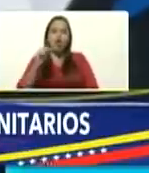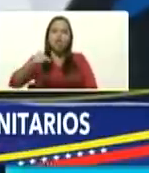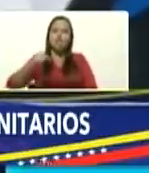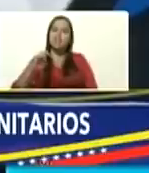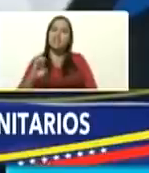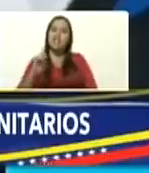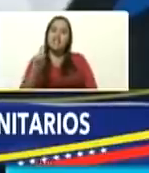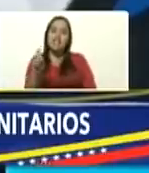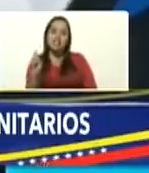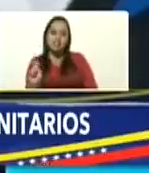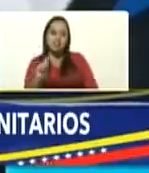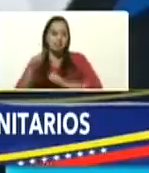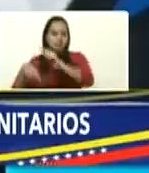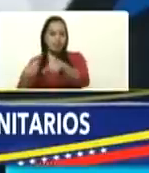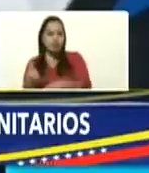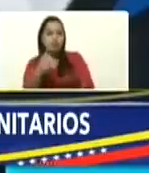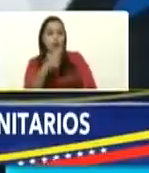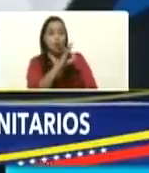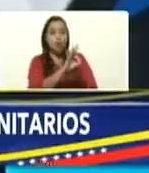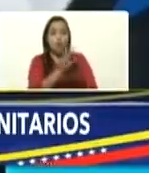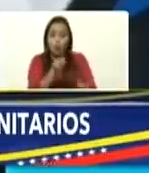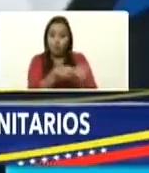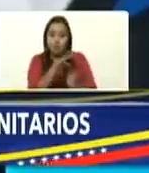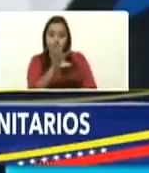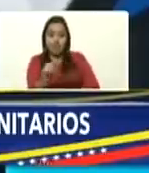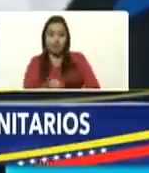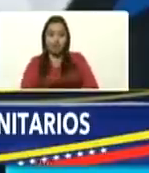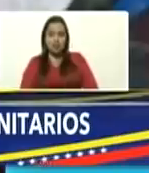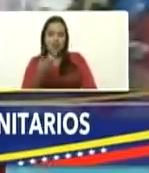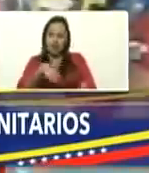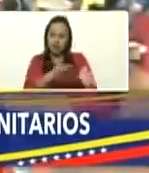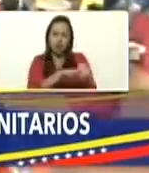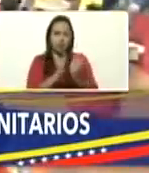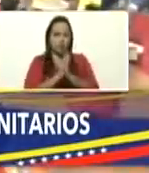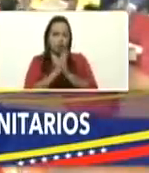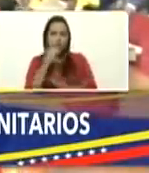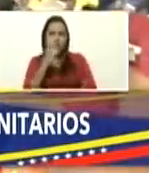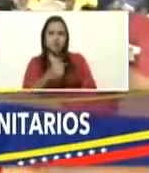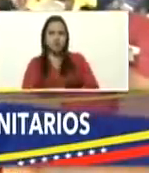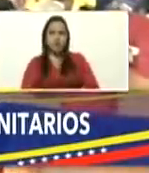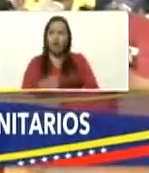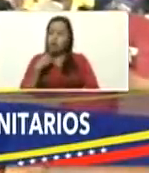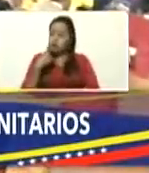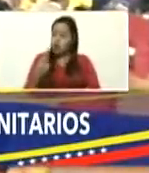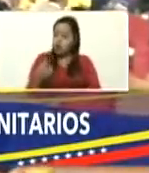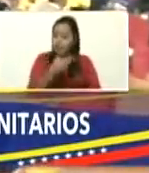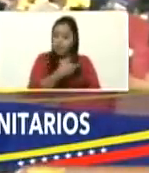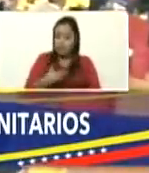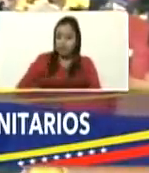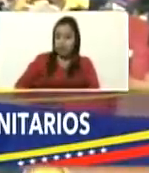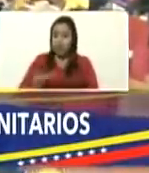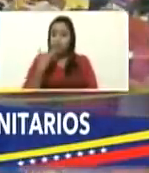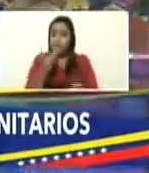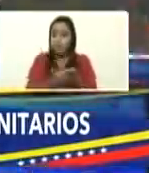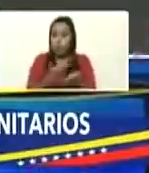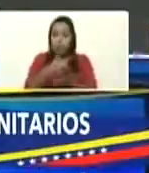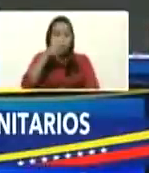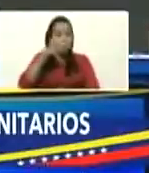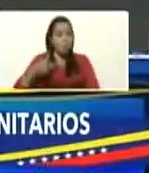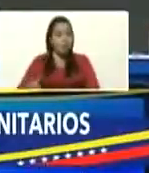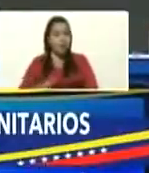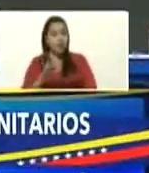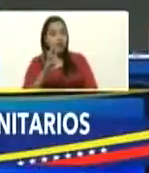al 2030. Repite eso que acabas de decir. Decíamos, presidente, que las propuestas del pueblo